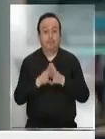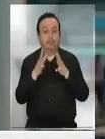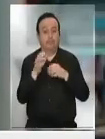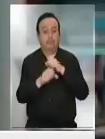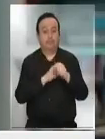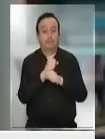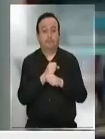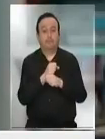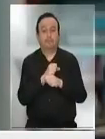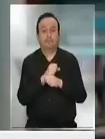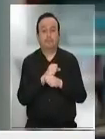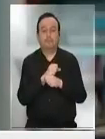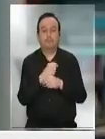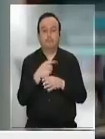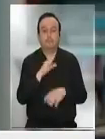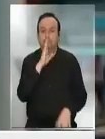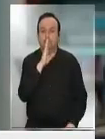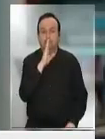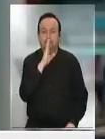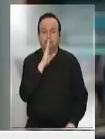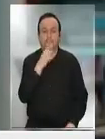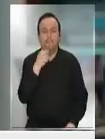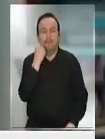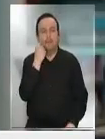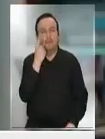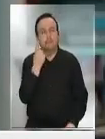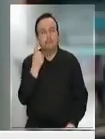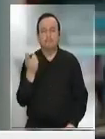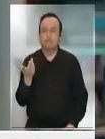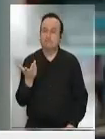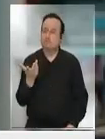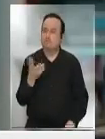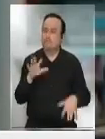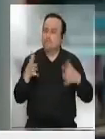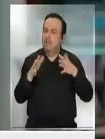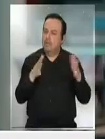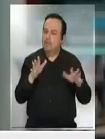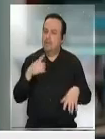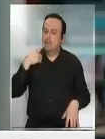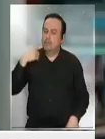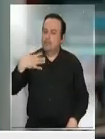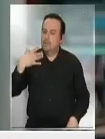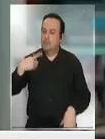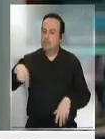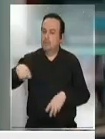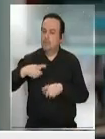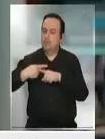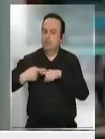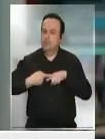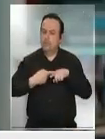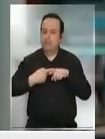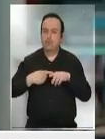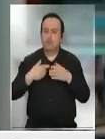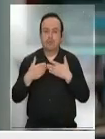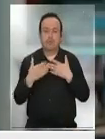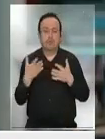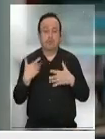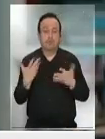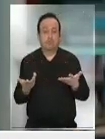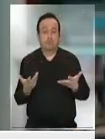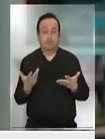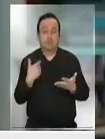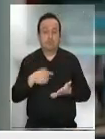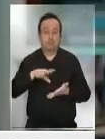muchos años atrás y no lo habíamos hecho porque entendíamos que parece que las prioridades sociales estaban en tándem en nuestro